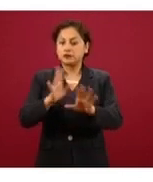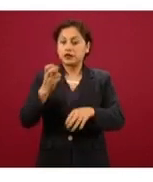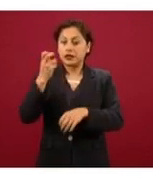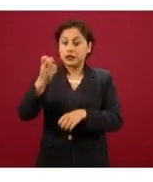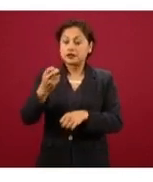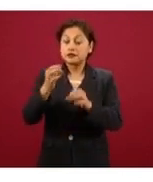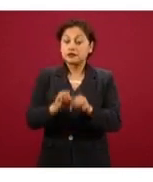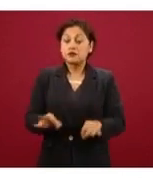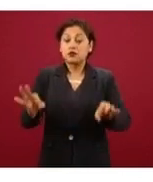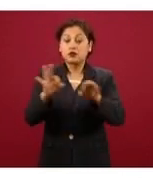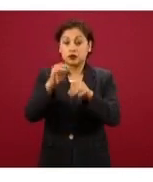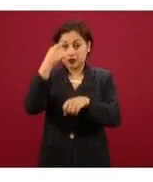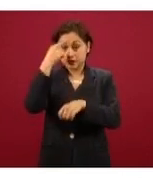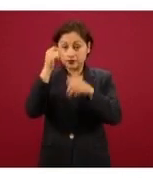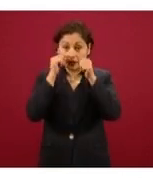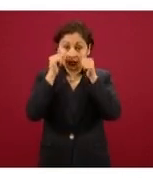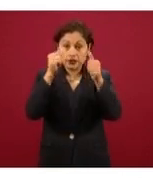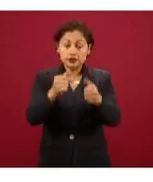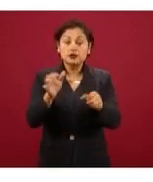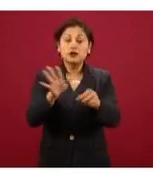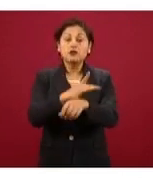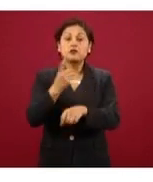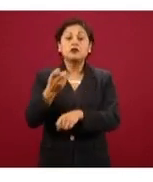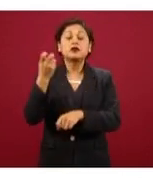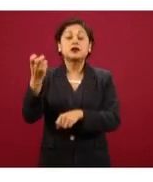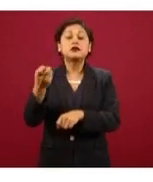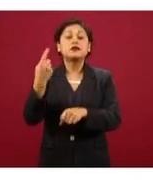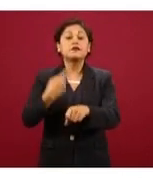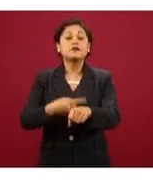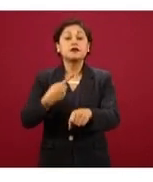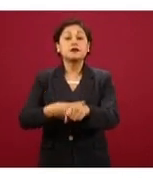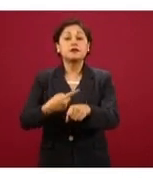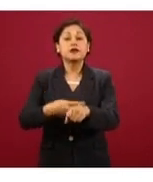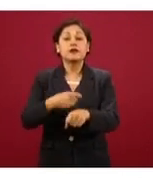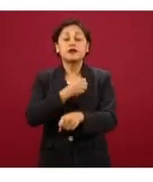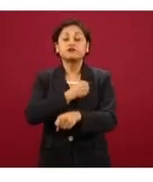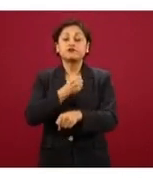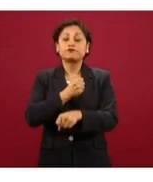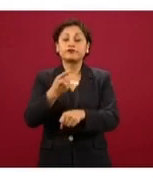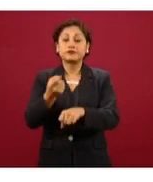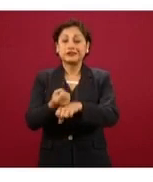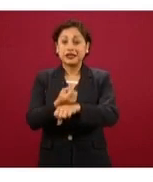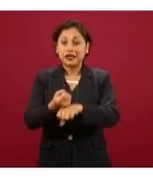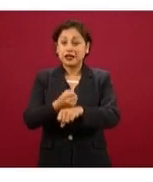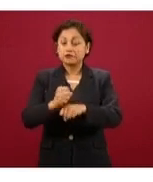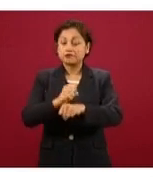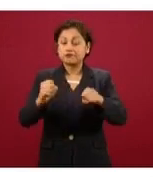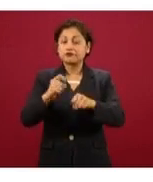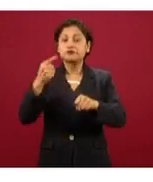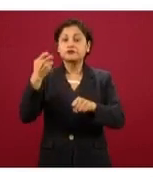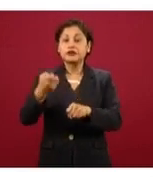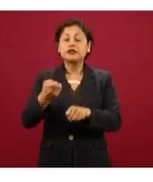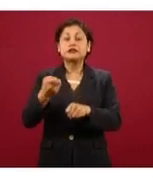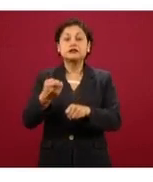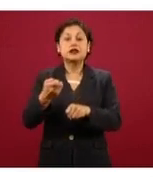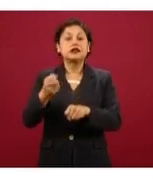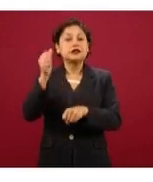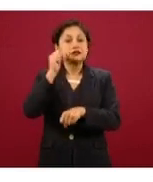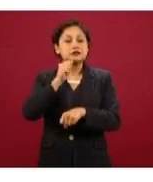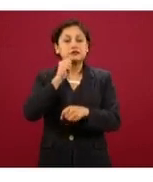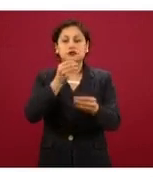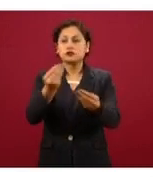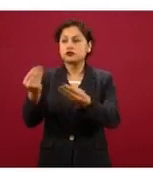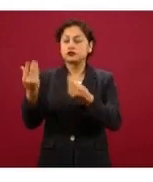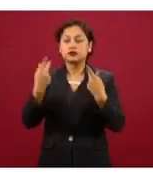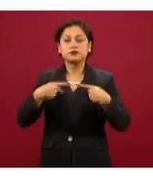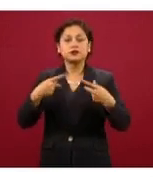cruciales porque no hay que olvidar que la enfermedad neurovascular es una de las condiciones emergentes más importantes en la